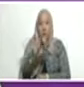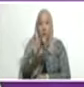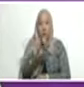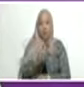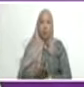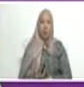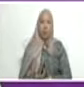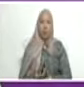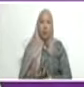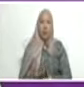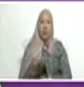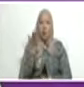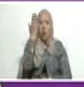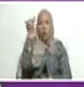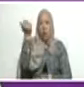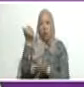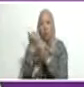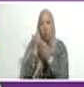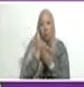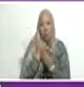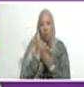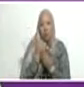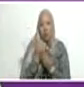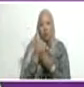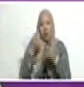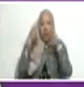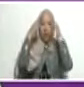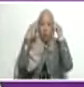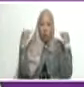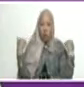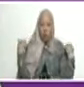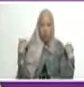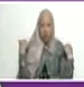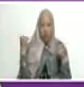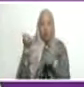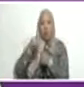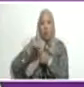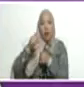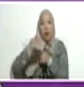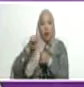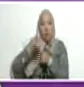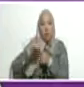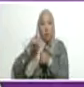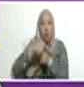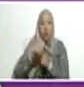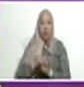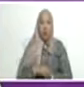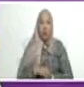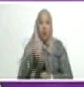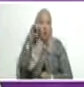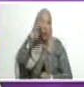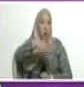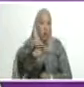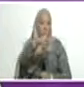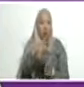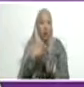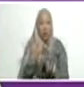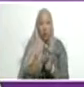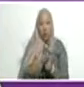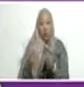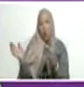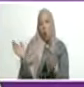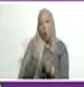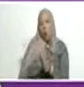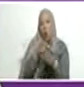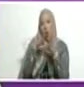No, yo estoy protegido por Dios, por la Virgen de la Chinita, por el pueblo. Y entonces los